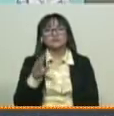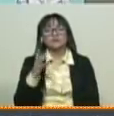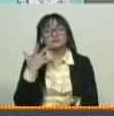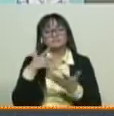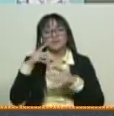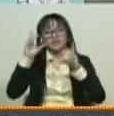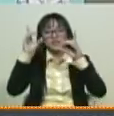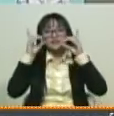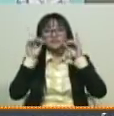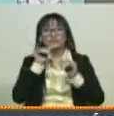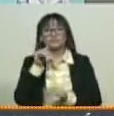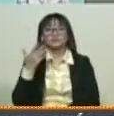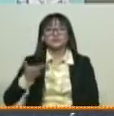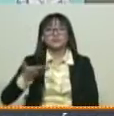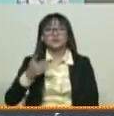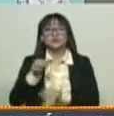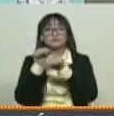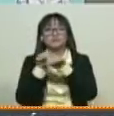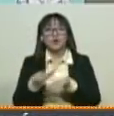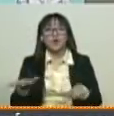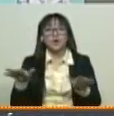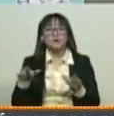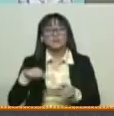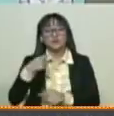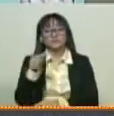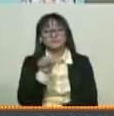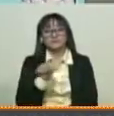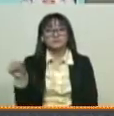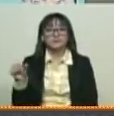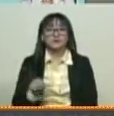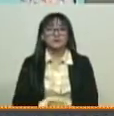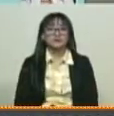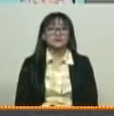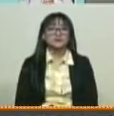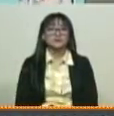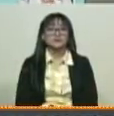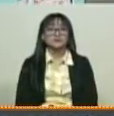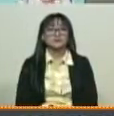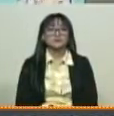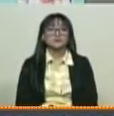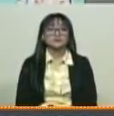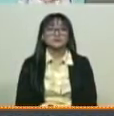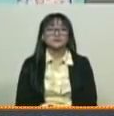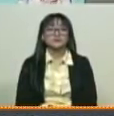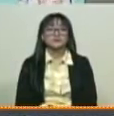con información muy importante para el despliegue de la próxima semana.